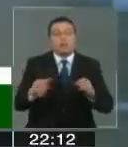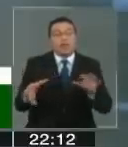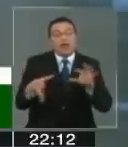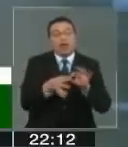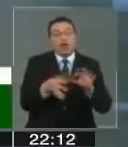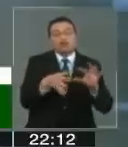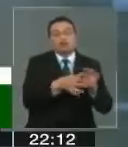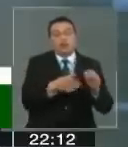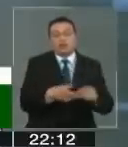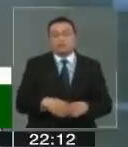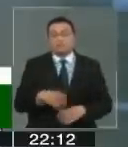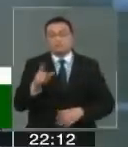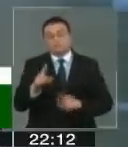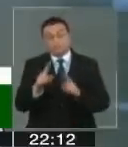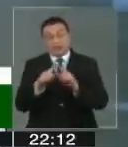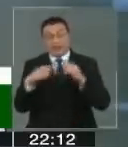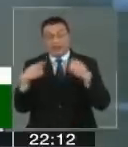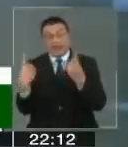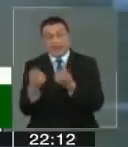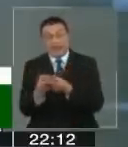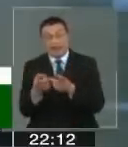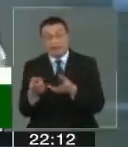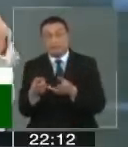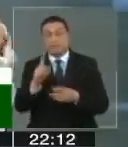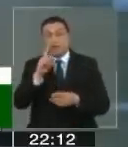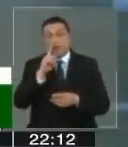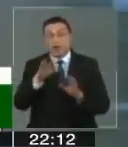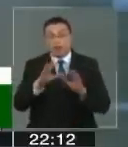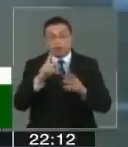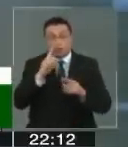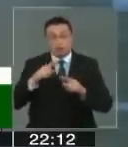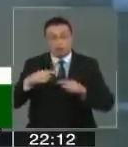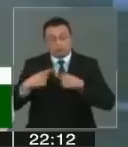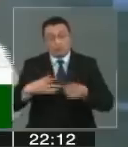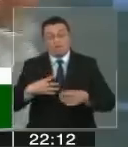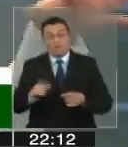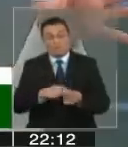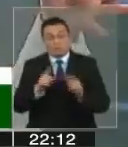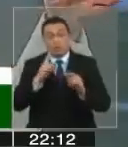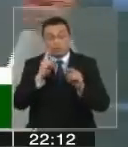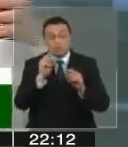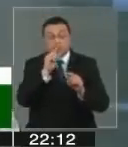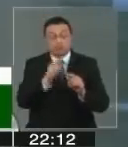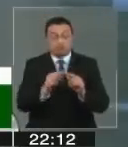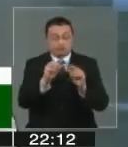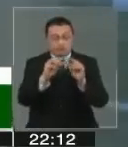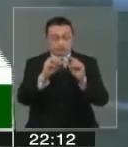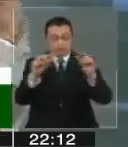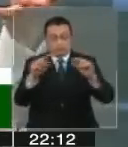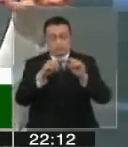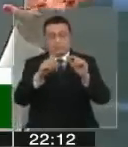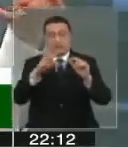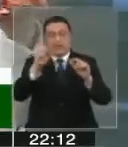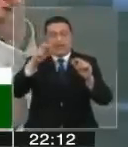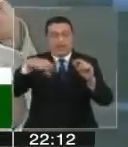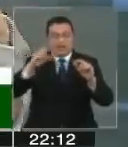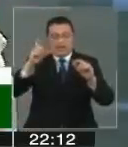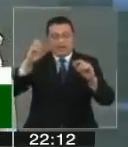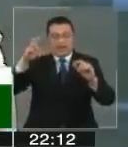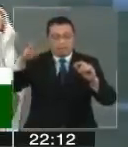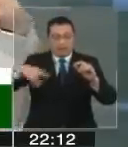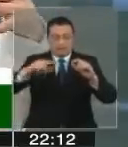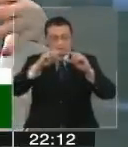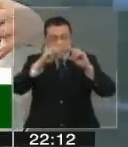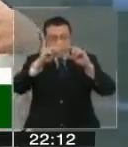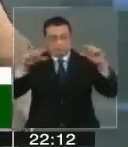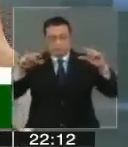asociados. Mira, en general, cuando hay como síndromes genéticos, uno tiende a tener como un título, ¿cierto? Como, ya, síndrome de Angelman en este caso. Y